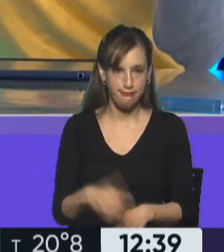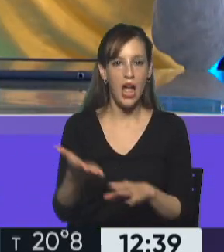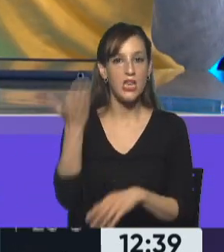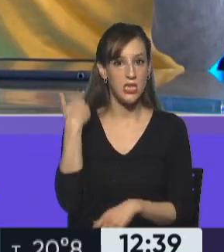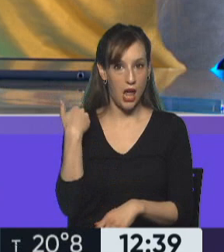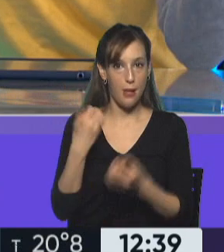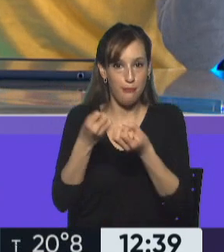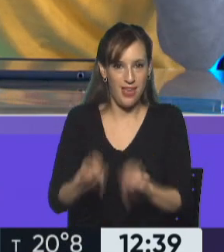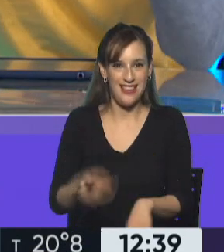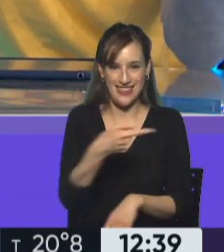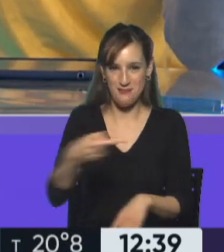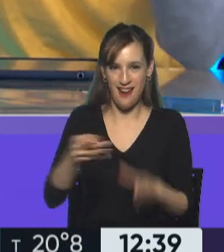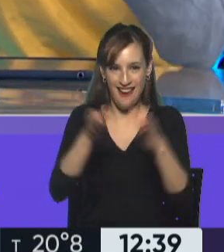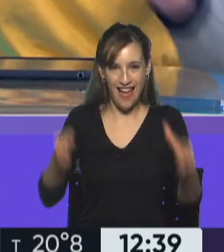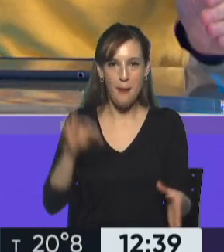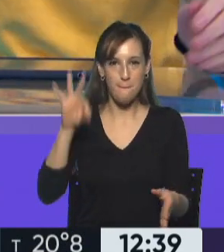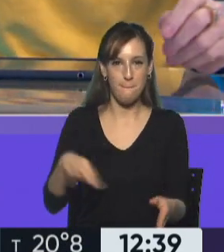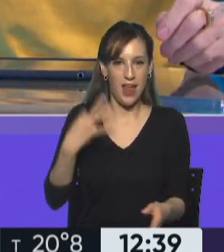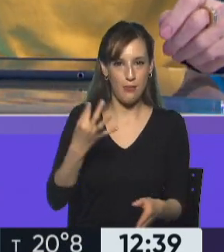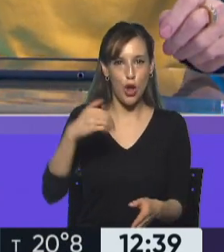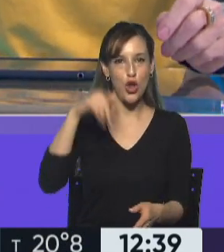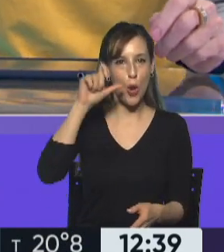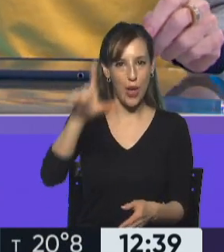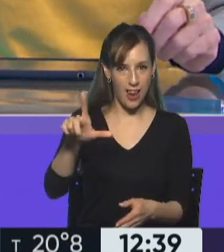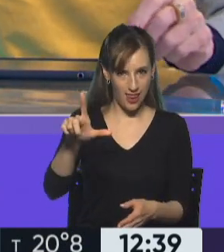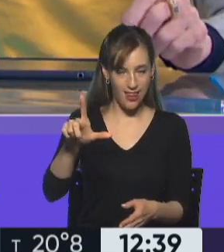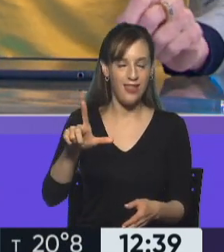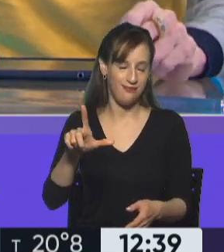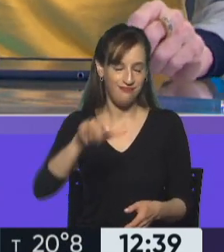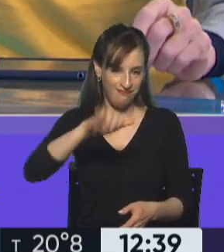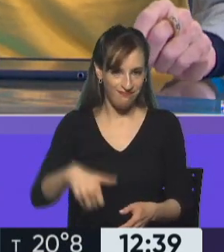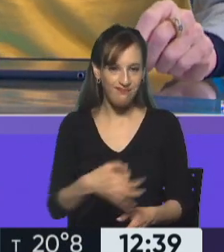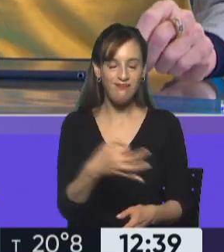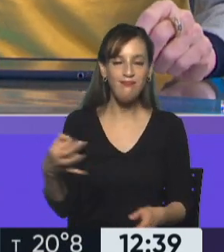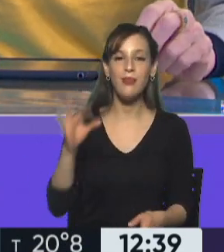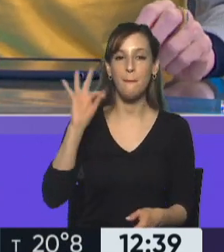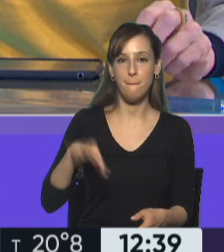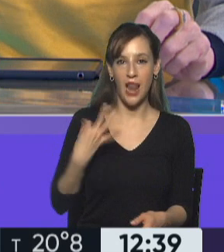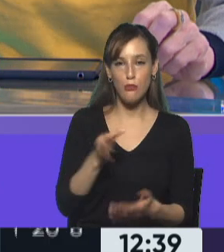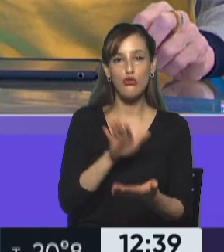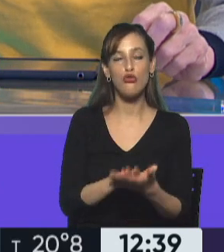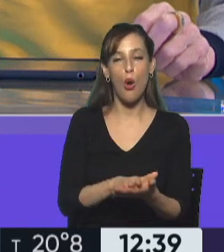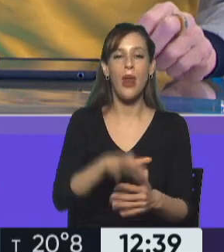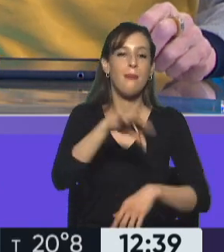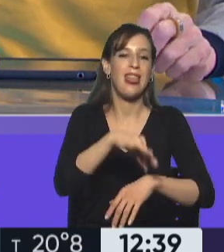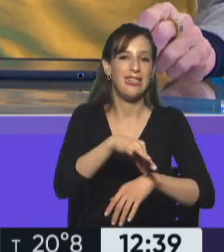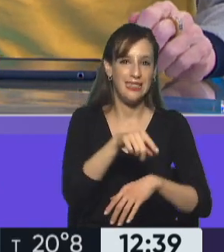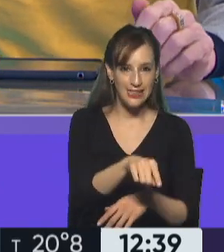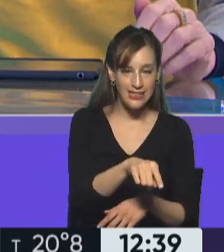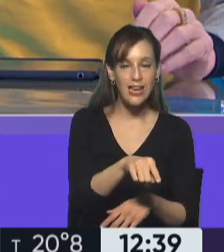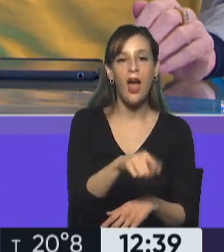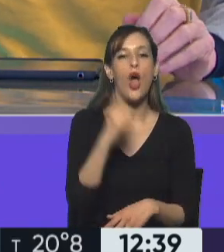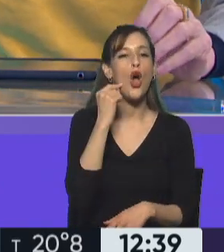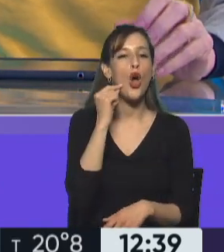semana de los nóveles están mientras estamos en estas discusiones se dieron los premios nobel de fisiología o medicina a david julius